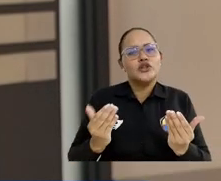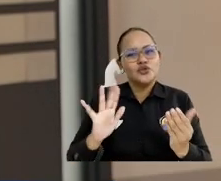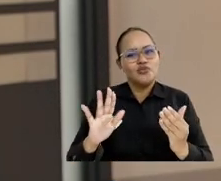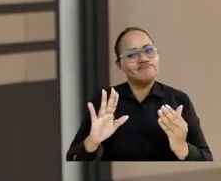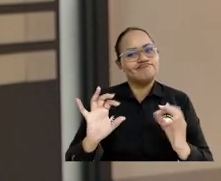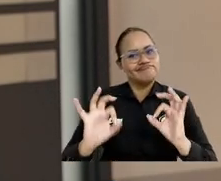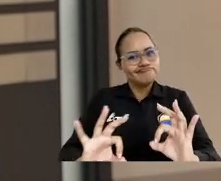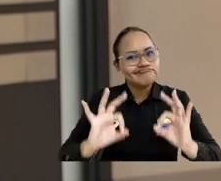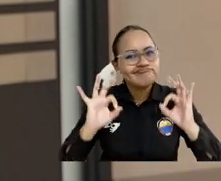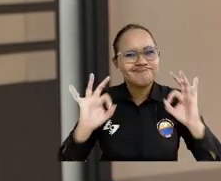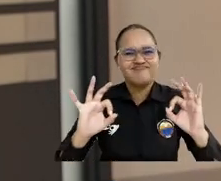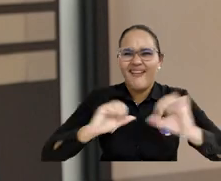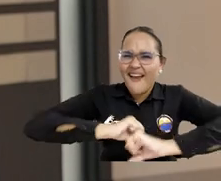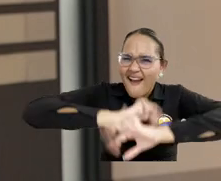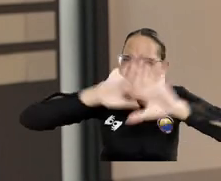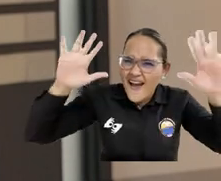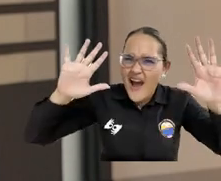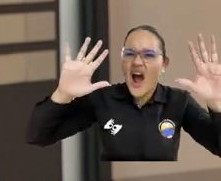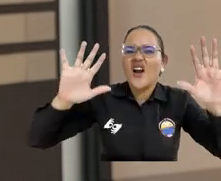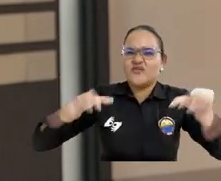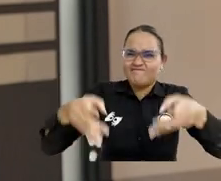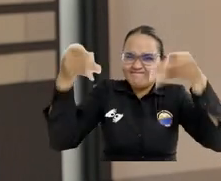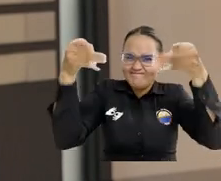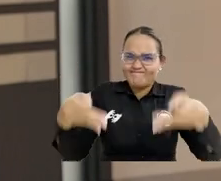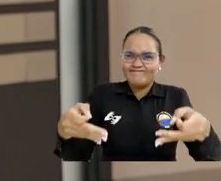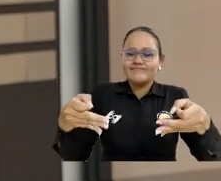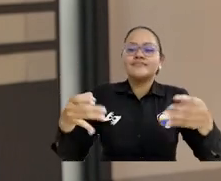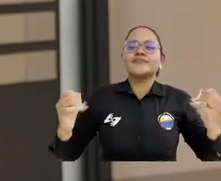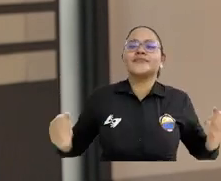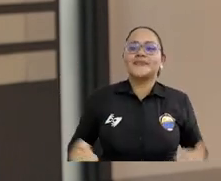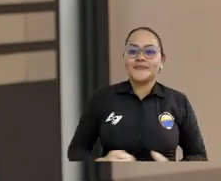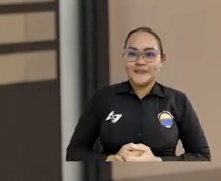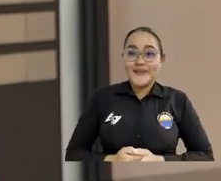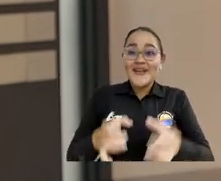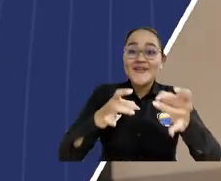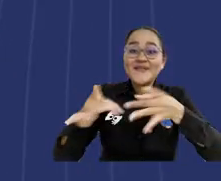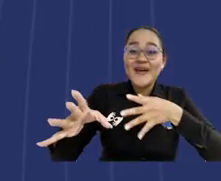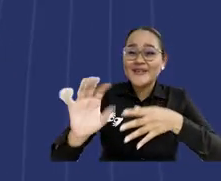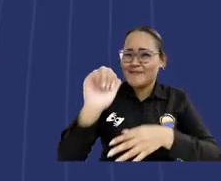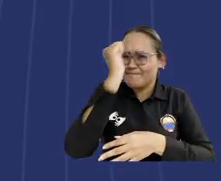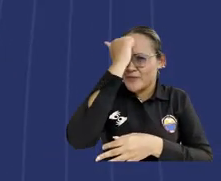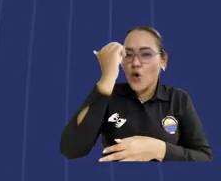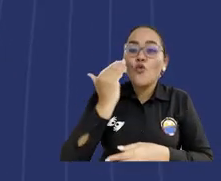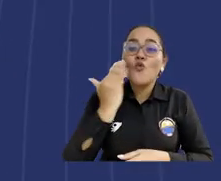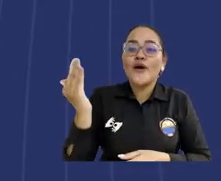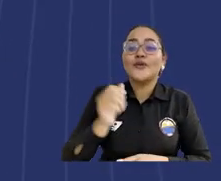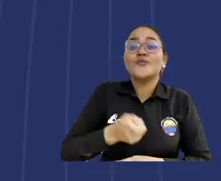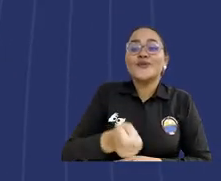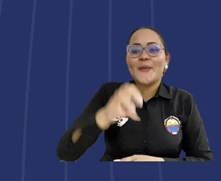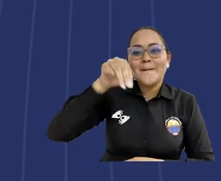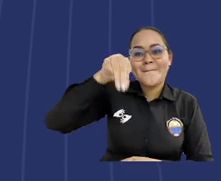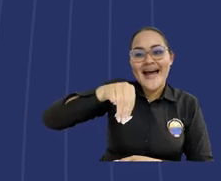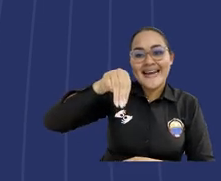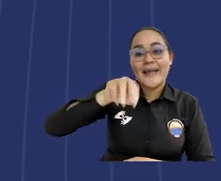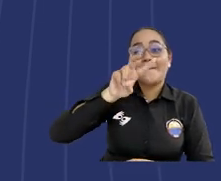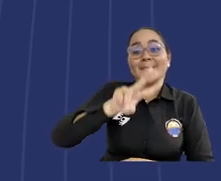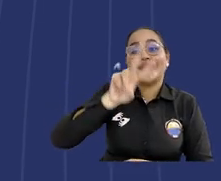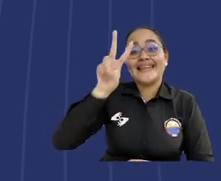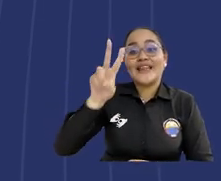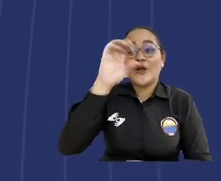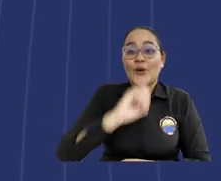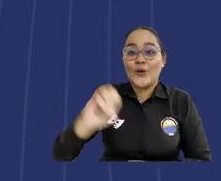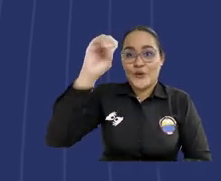de acuerdo con los más altos estándares de transparencia y eficacia. La fecha clave es este martes